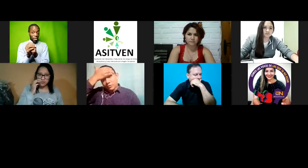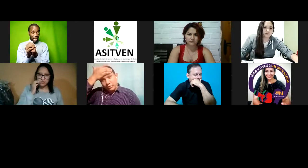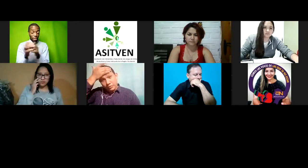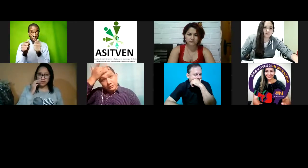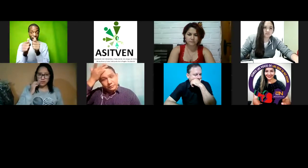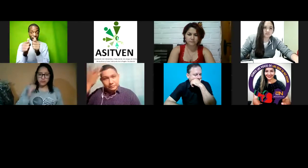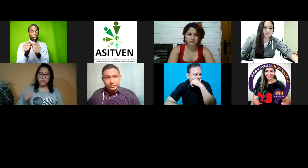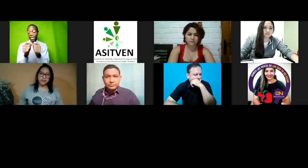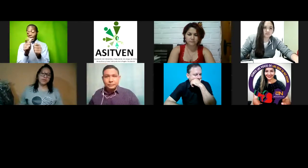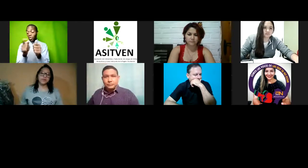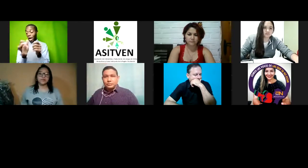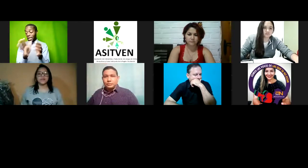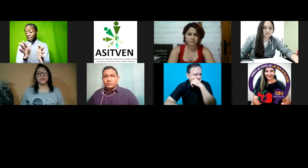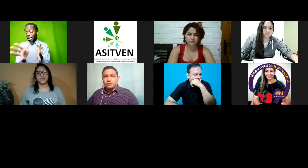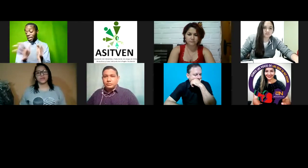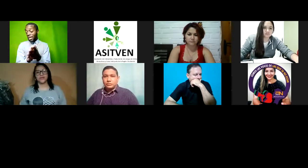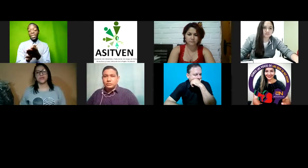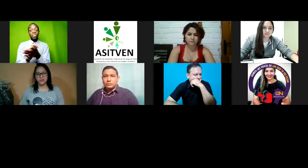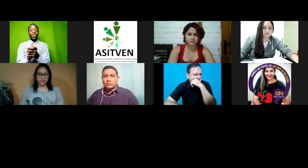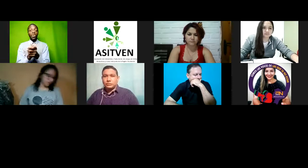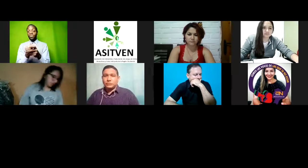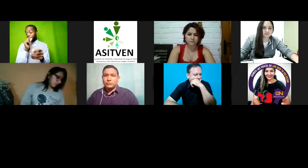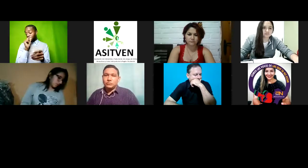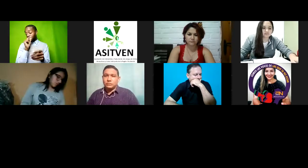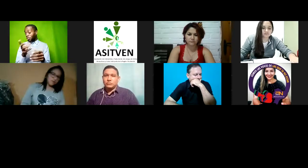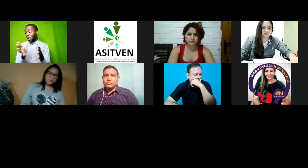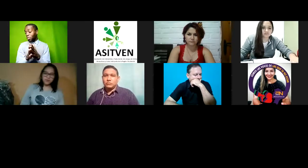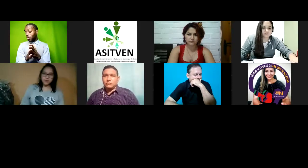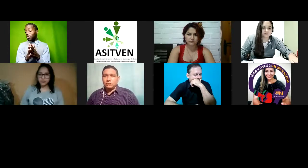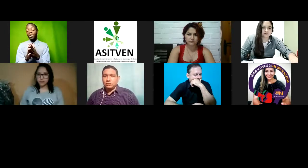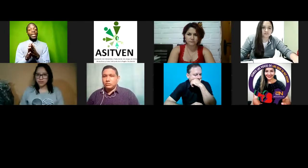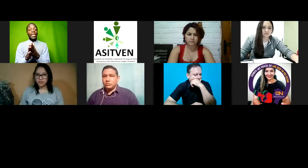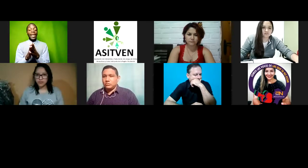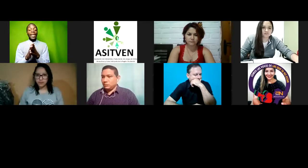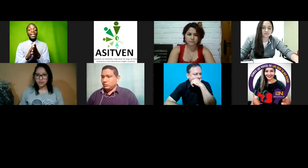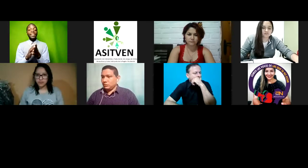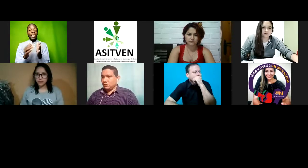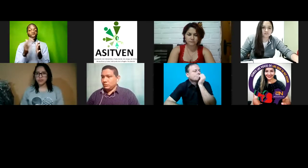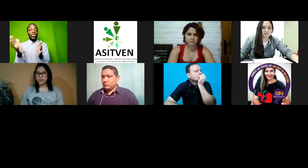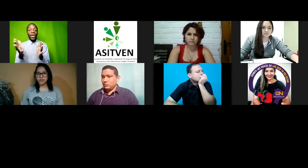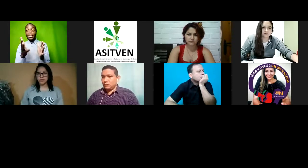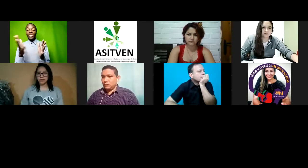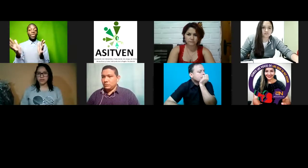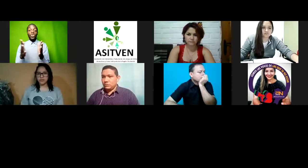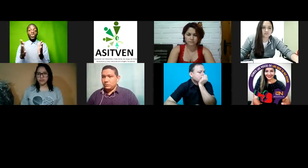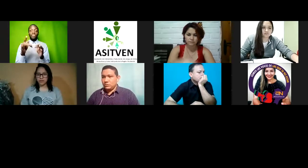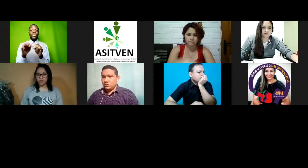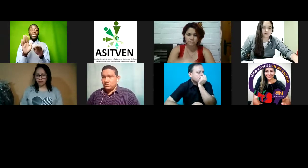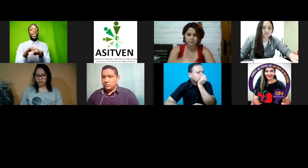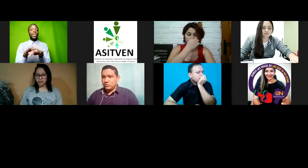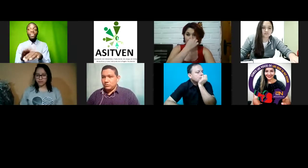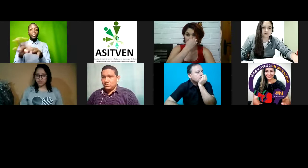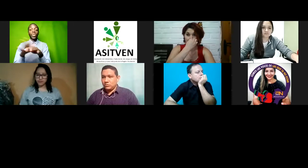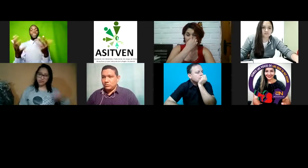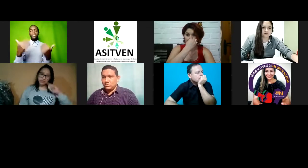los esperamos. Vamos a estar molestándolos ahí tipo, no sé, como sí, dentro de unos 45 minutos,